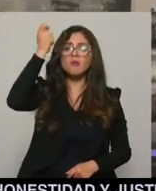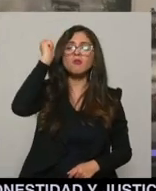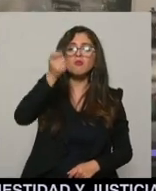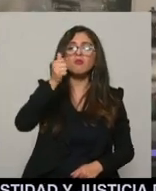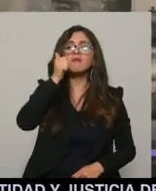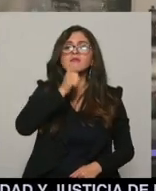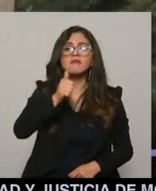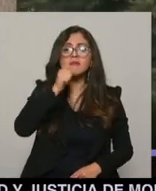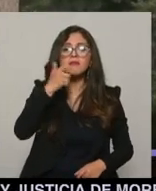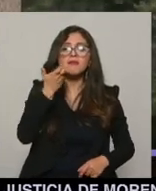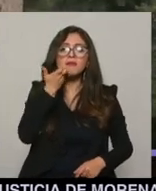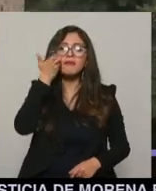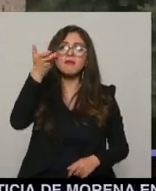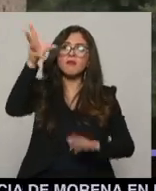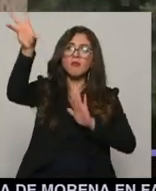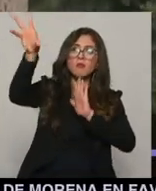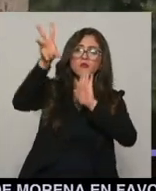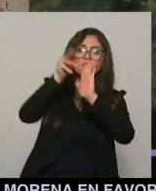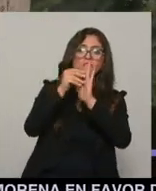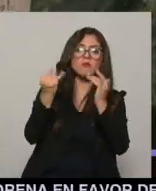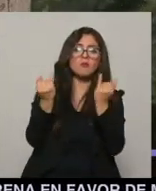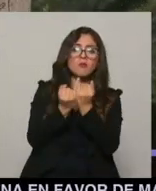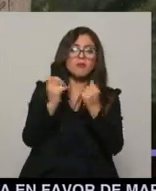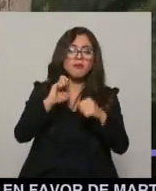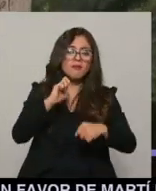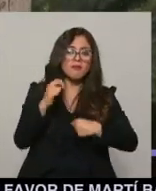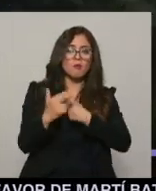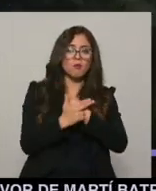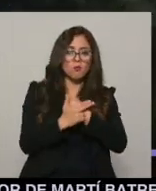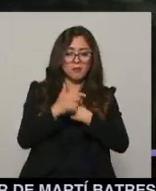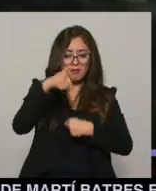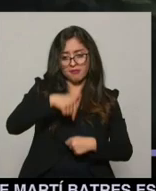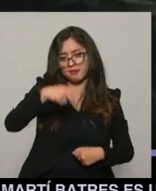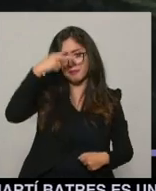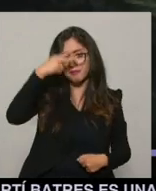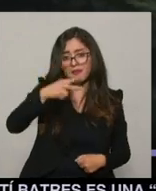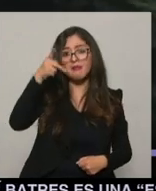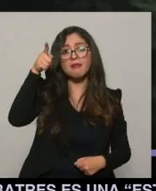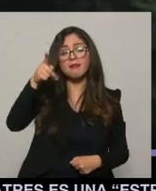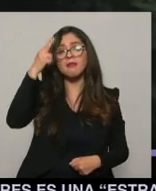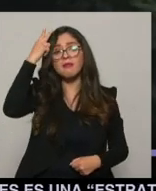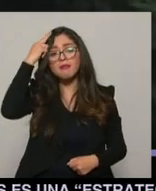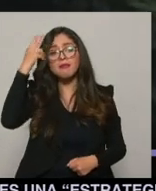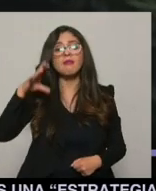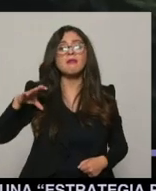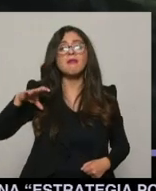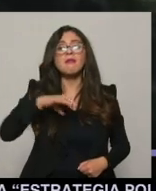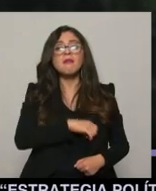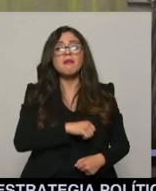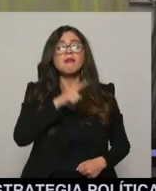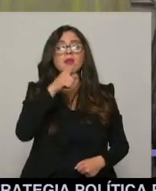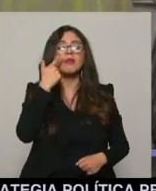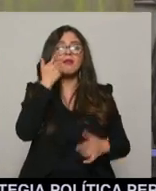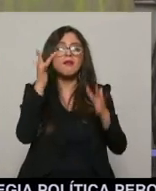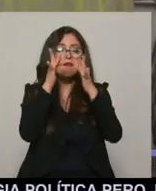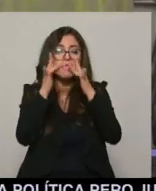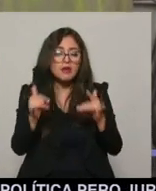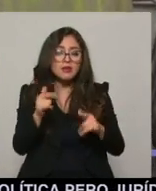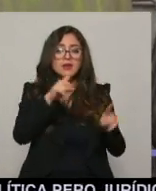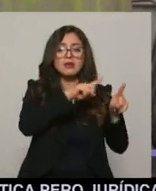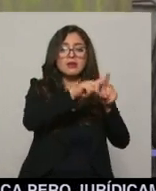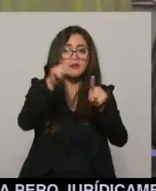europeizar, eurocentristas un poco. Él admiraba mucho la cultura francesa. Entonces, pues bueno, todos estos